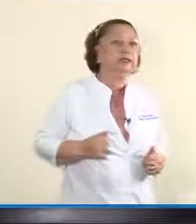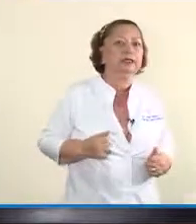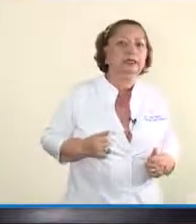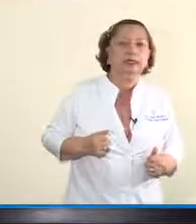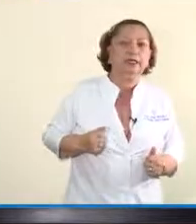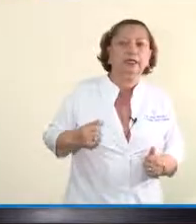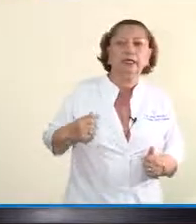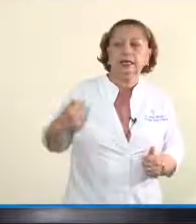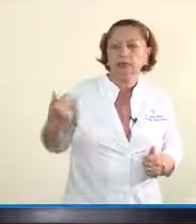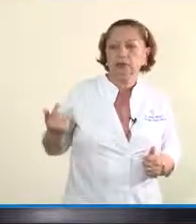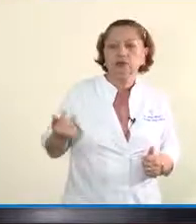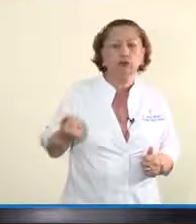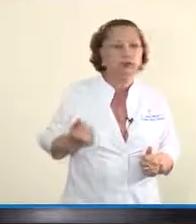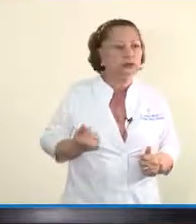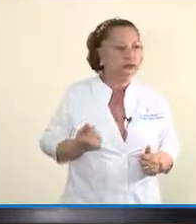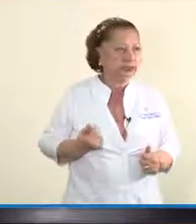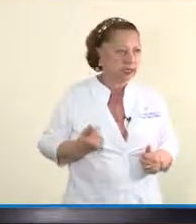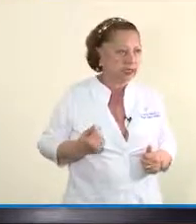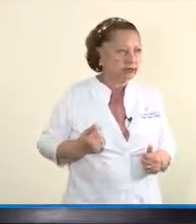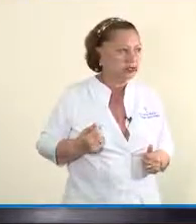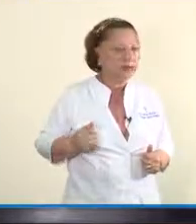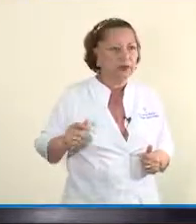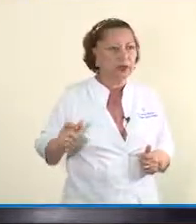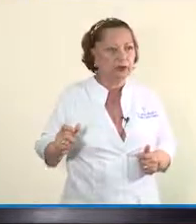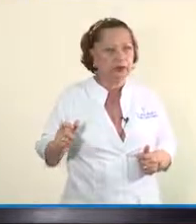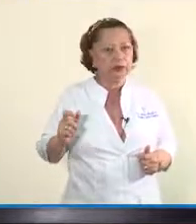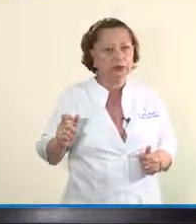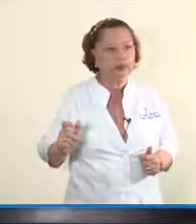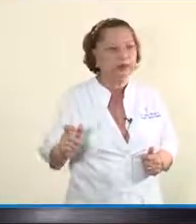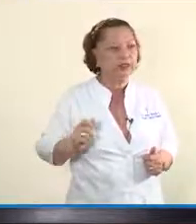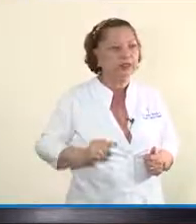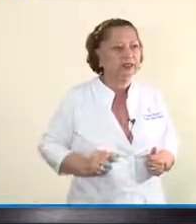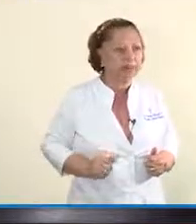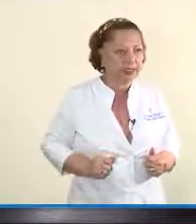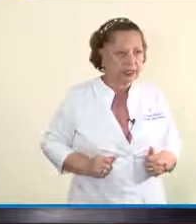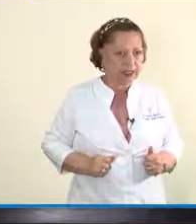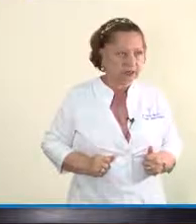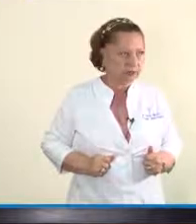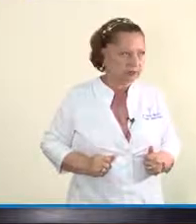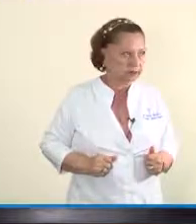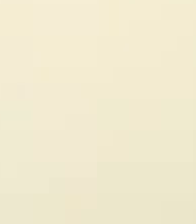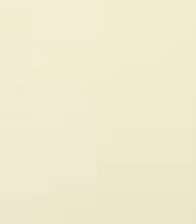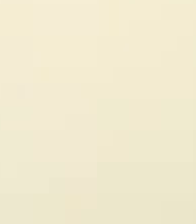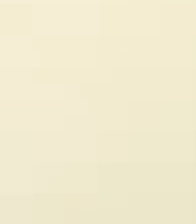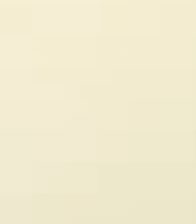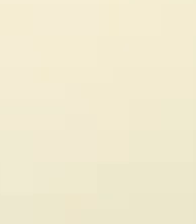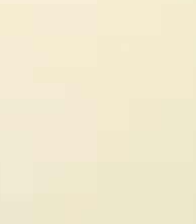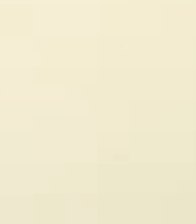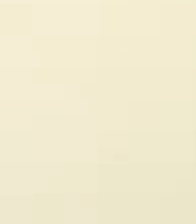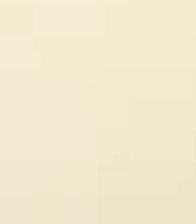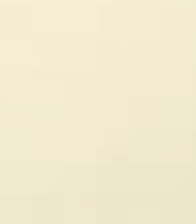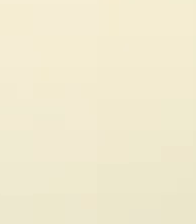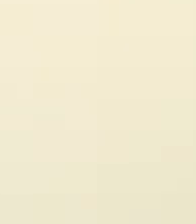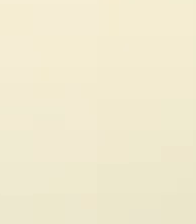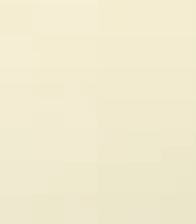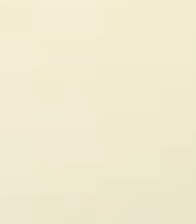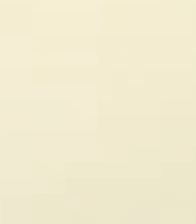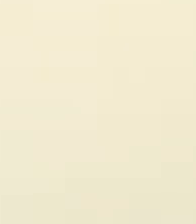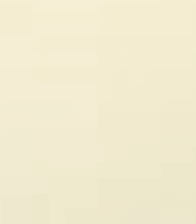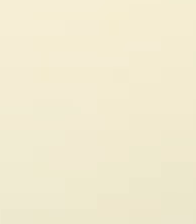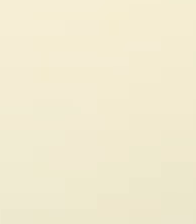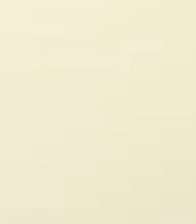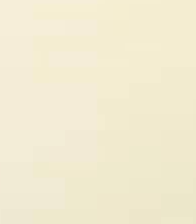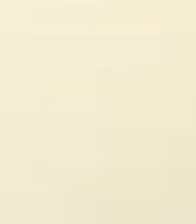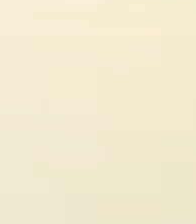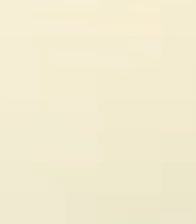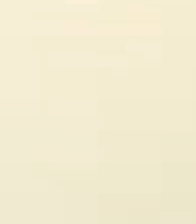biopsicosocial en la que nosotros nos desarrollamos aún inclusive desde pequeños. Por otro lado, cuando